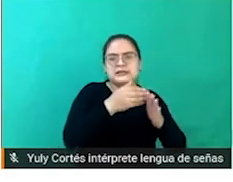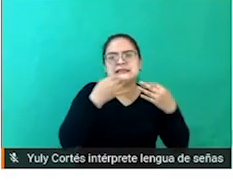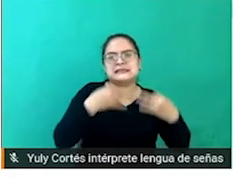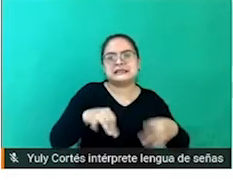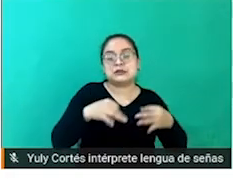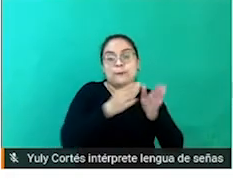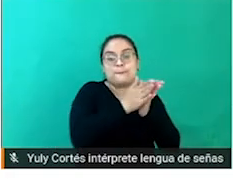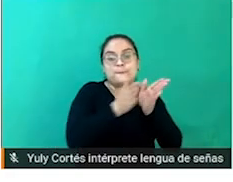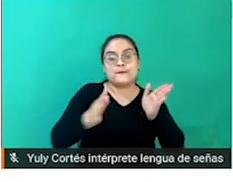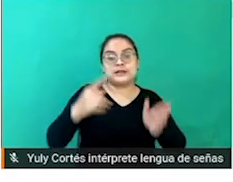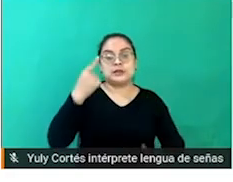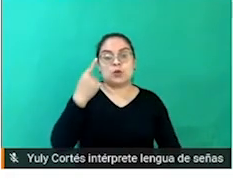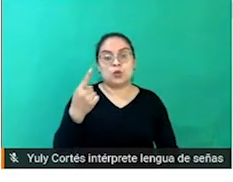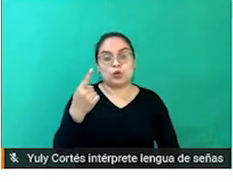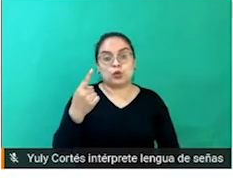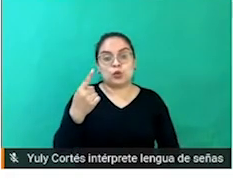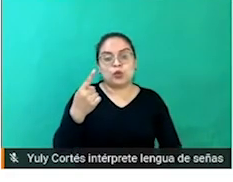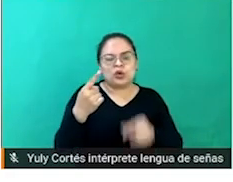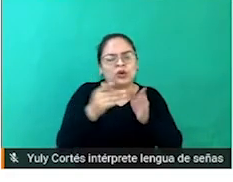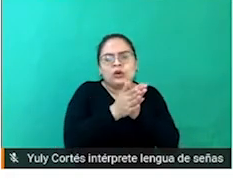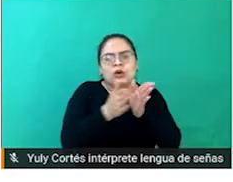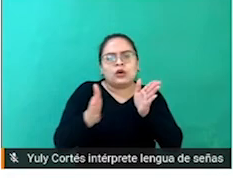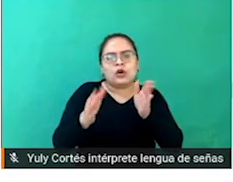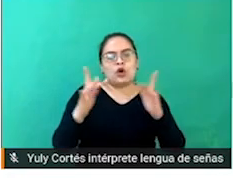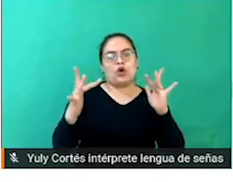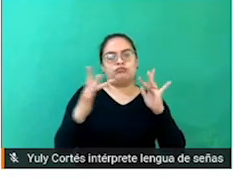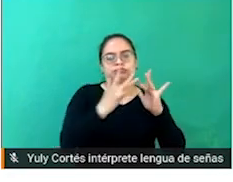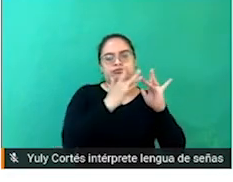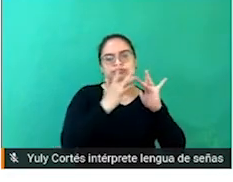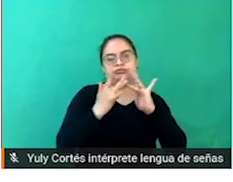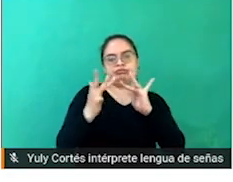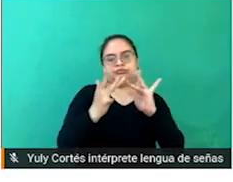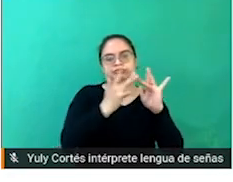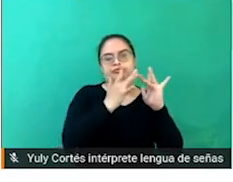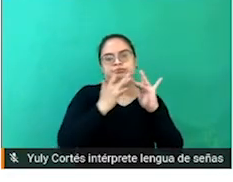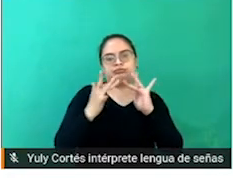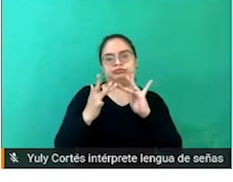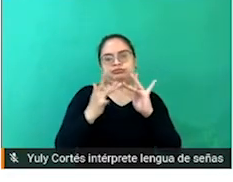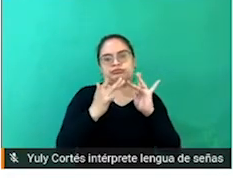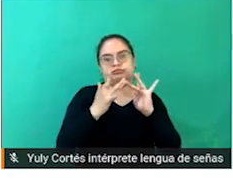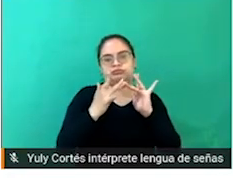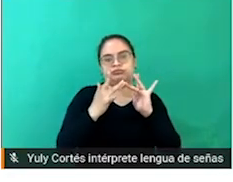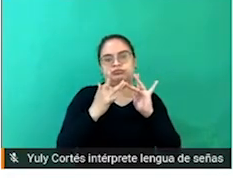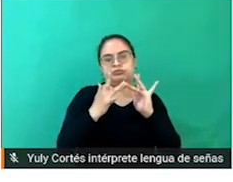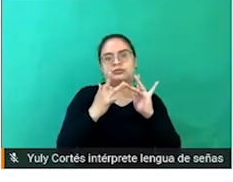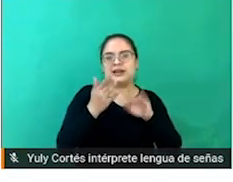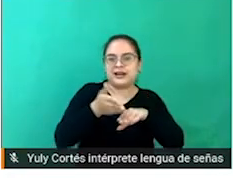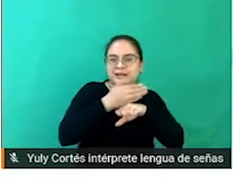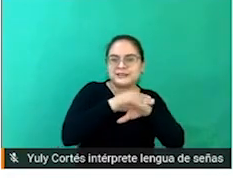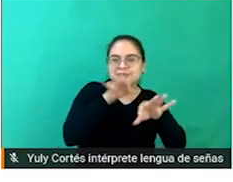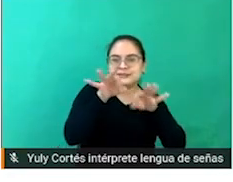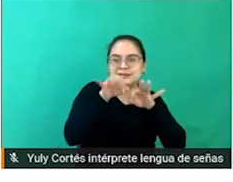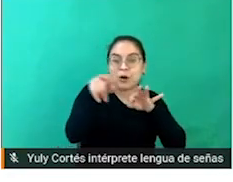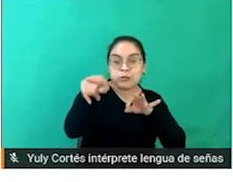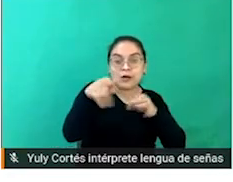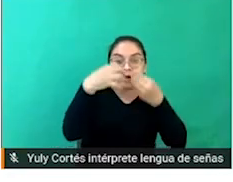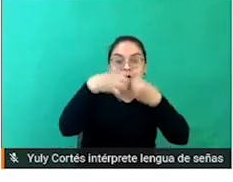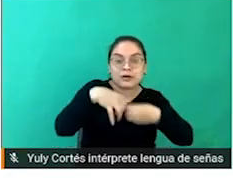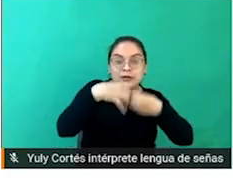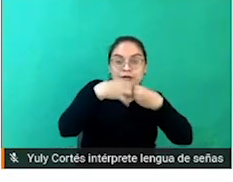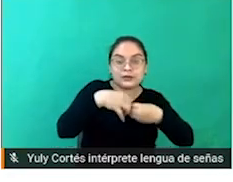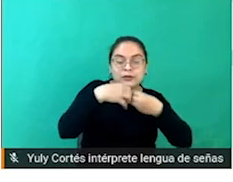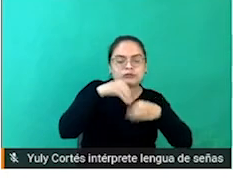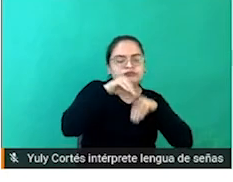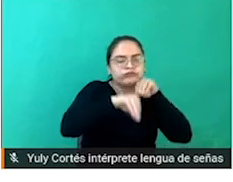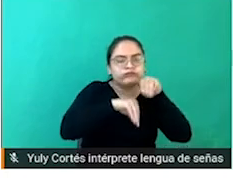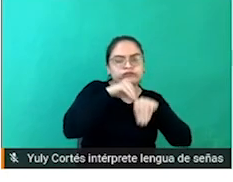1, que es la fase en donde nos conectamos. Es decir, lo que expliqué hace un momento, esta máquina de producción que